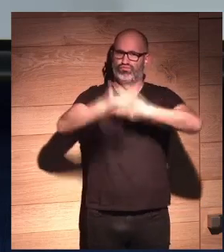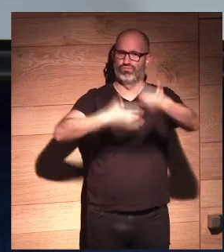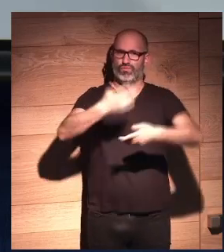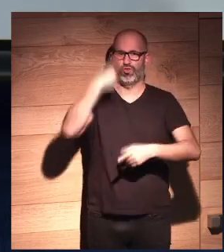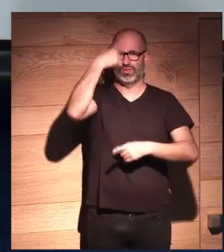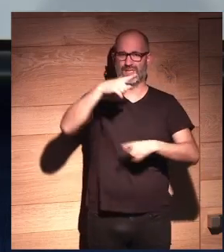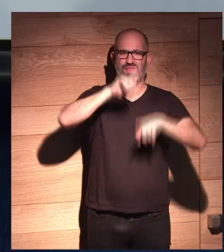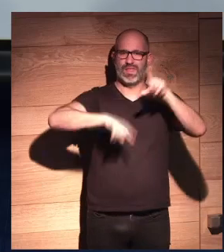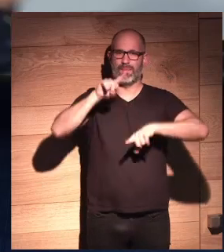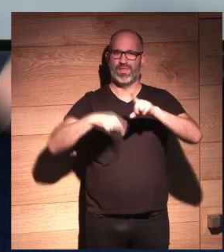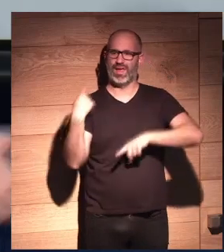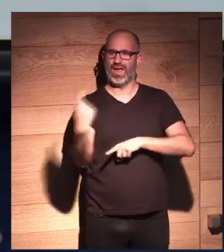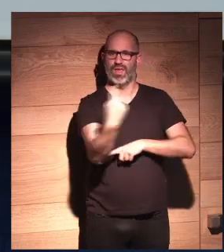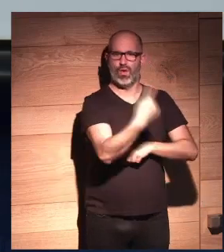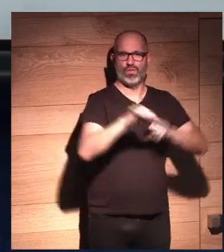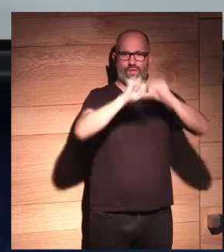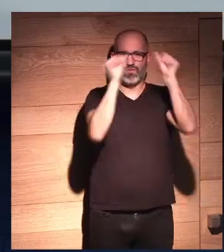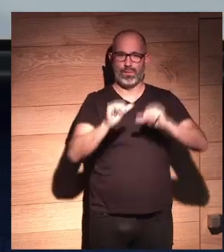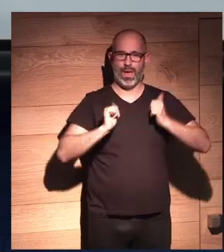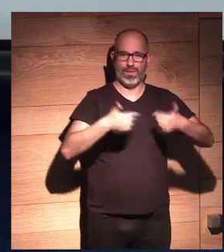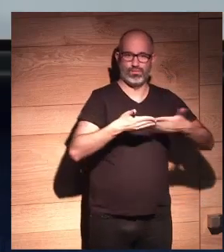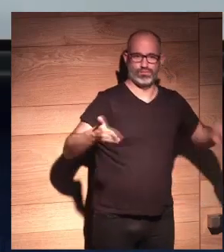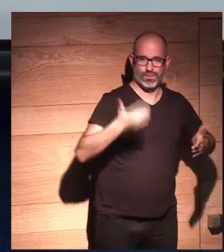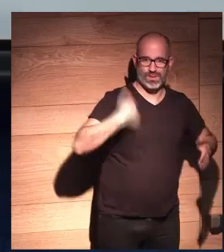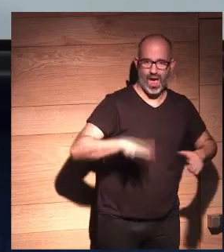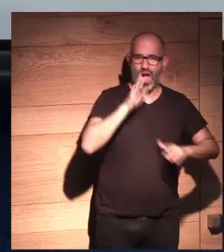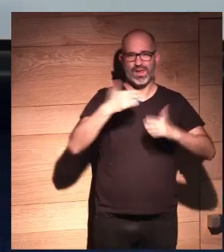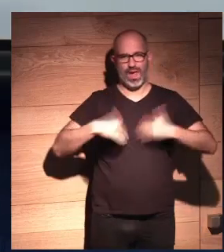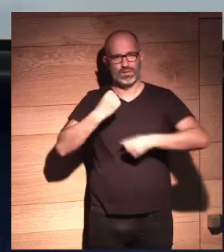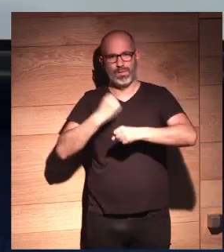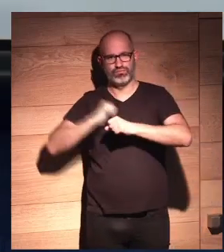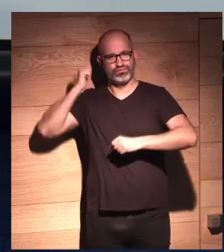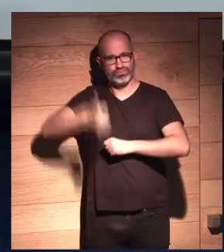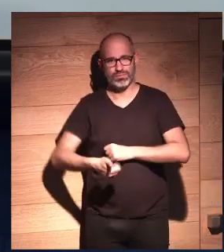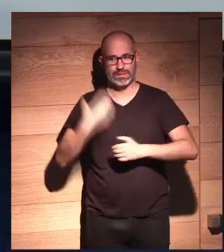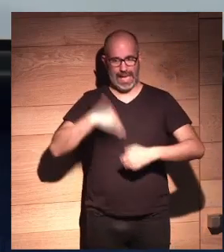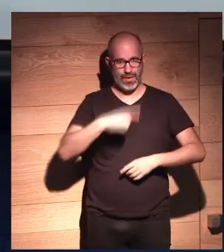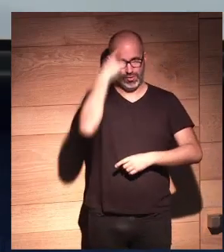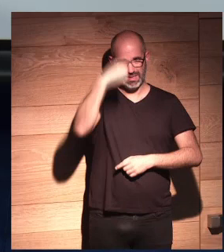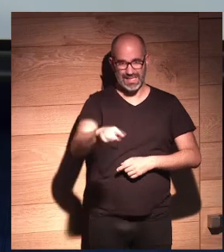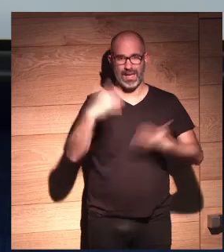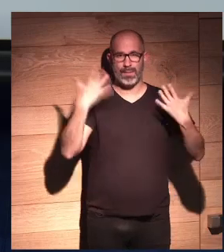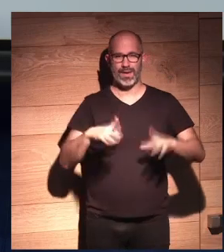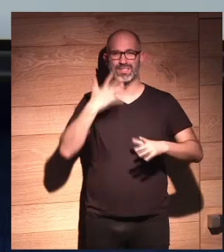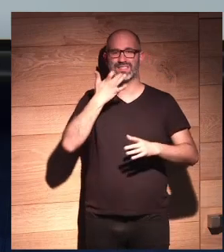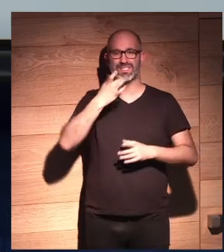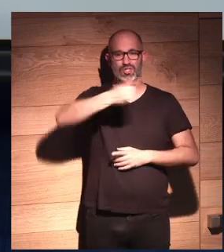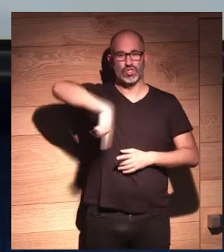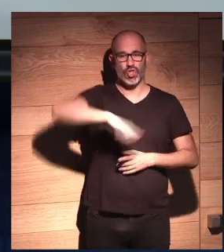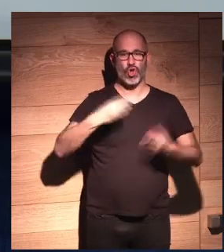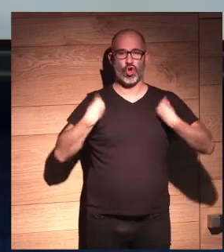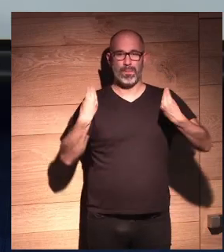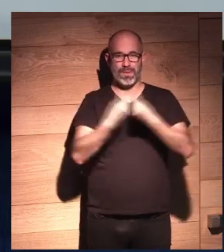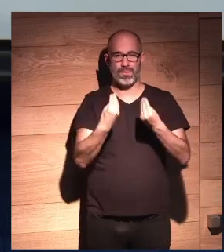gente que está en diferentes puntos, unos que están arrancando, otros que ya están trabajando en ello, pero yo creo que convivir con el